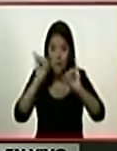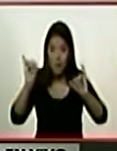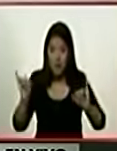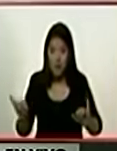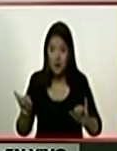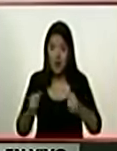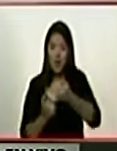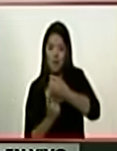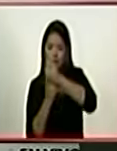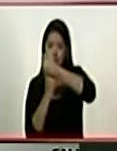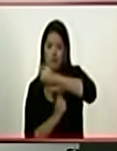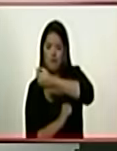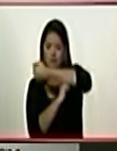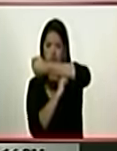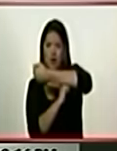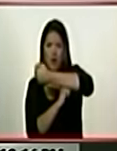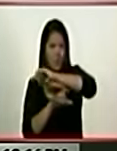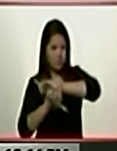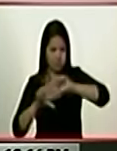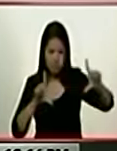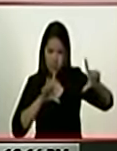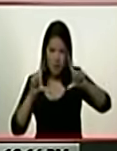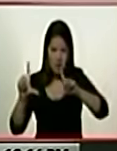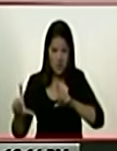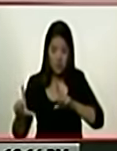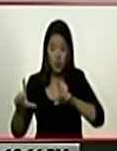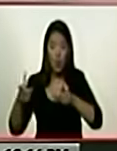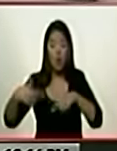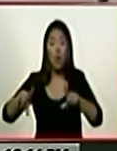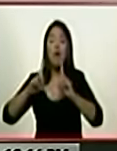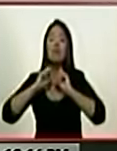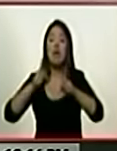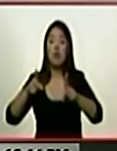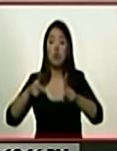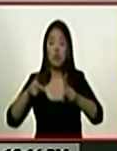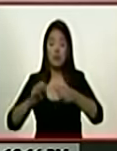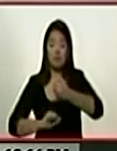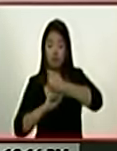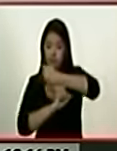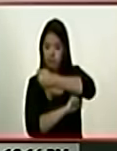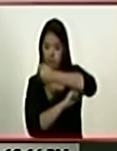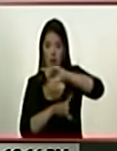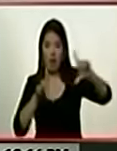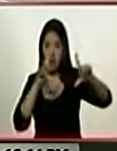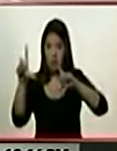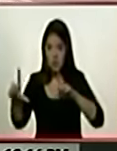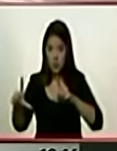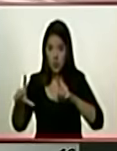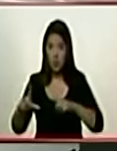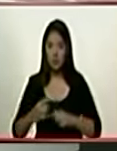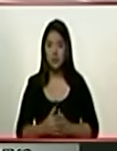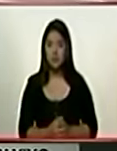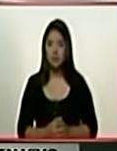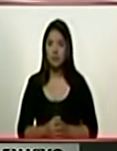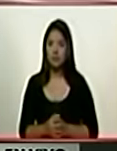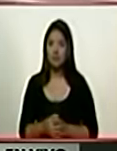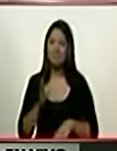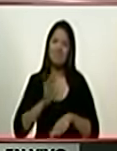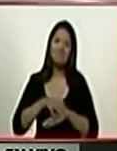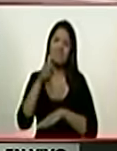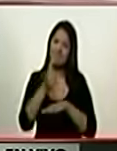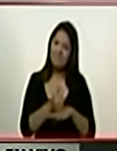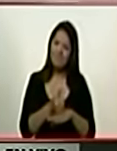reforzamiento estructural de un tramo de vía que es objeto de una falla geológica muy